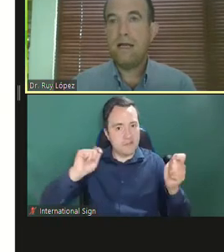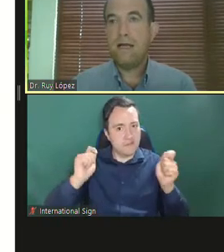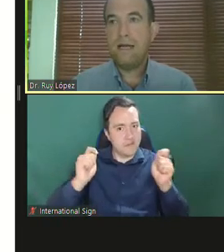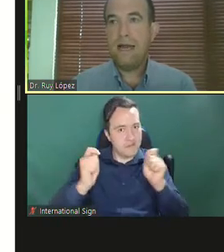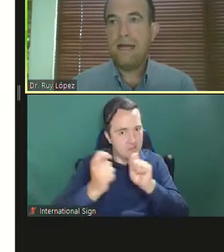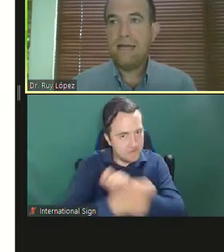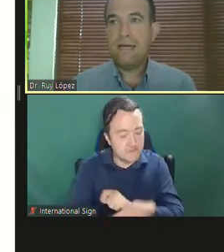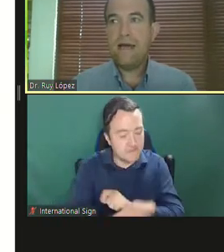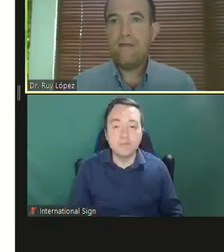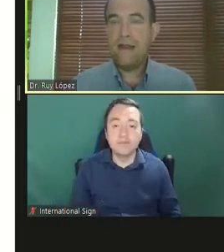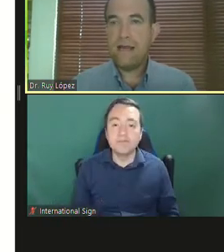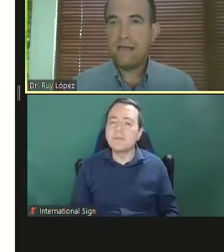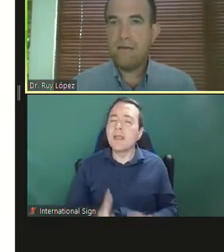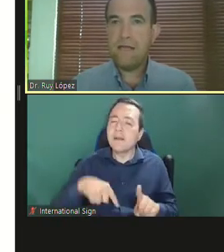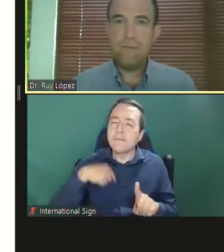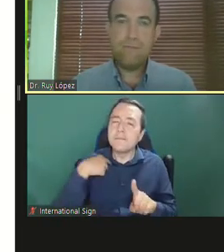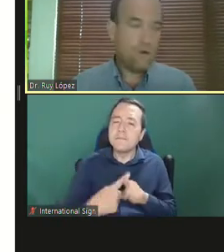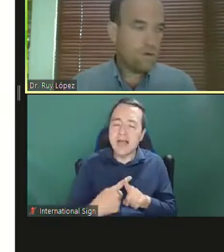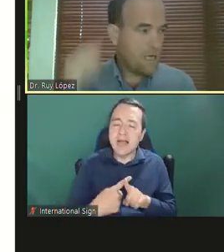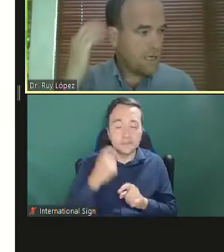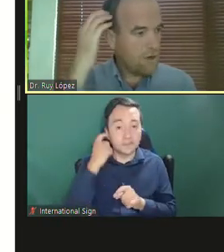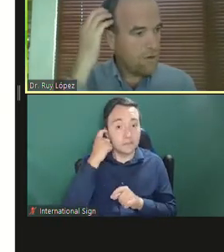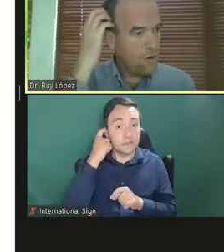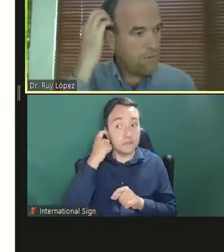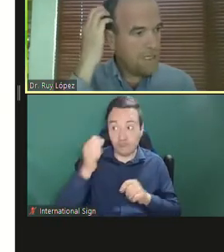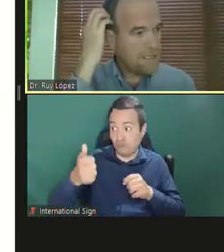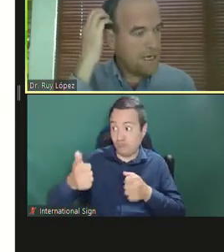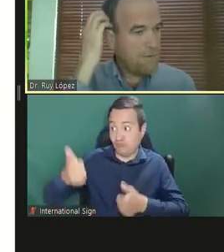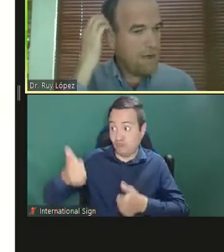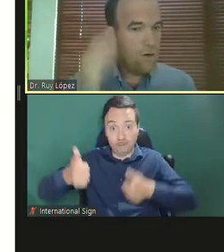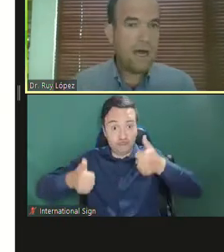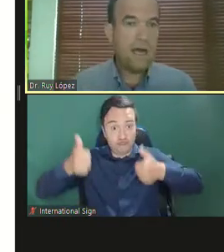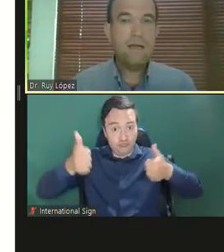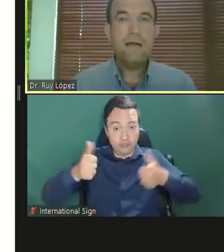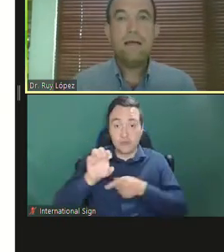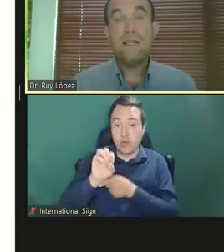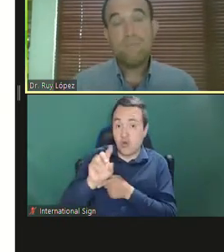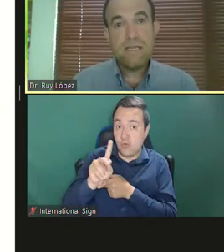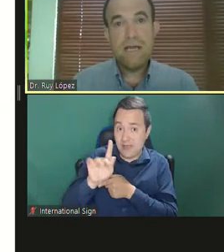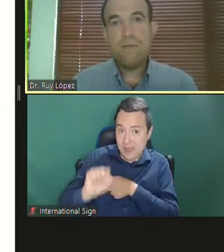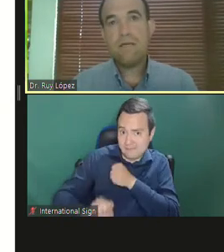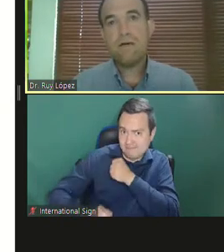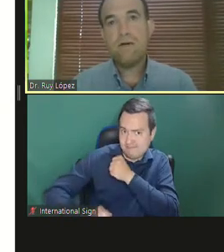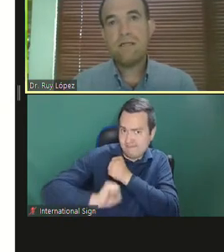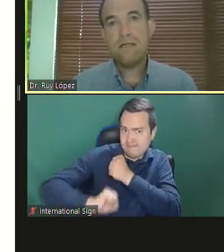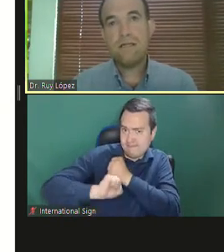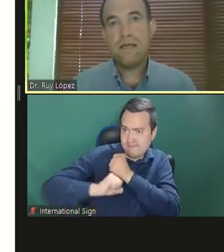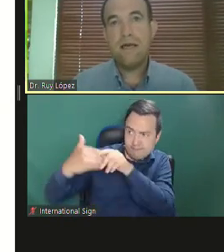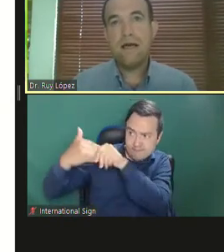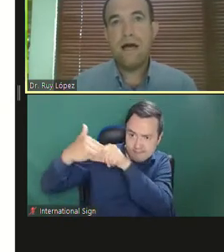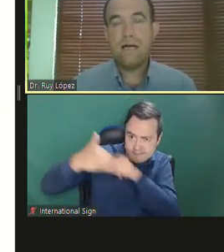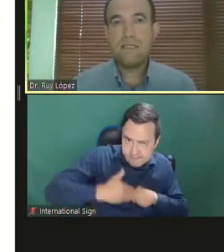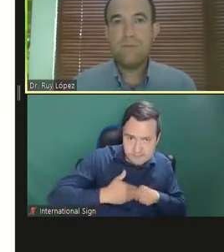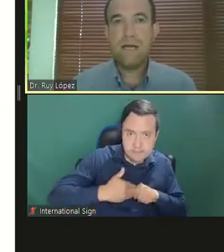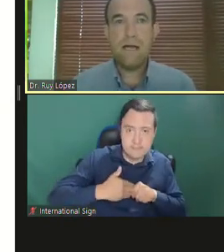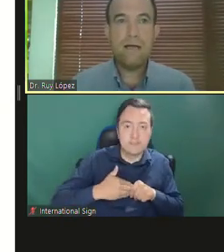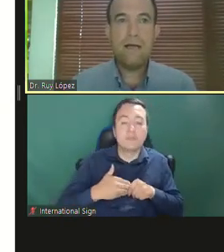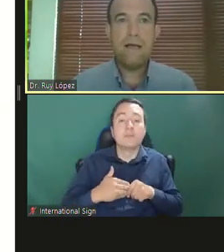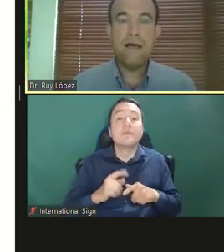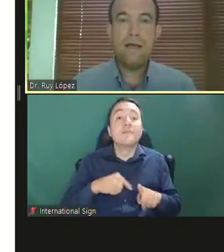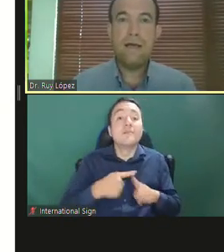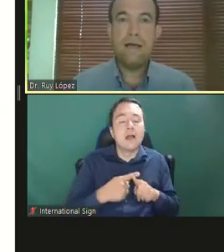la línea directiva y el apoyo técnico de opc a nivel local y especialmente con la estrategia hacks